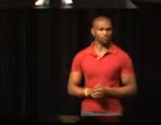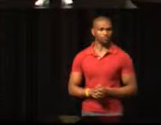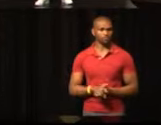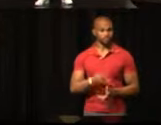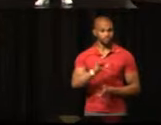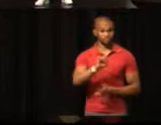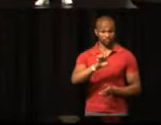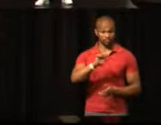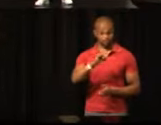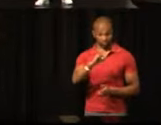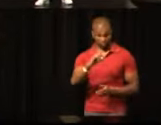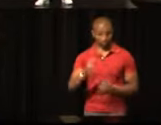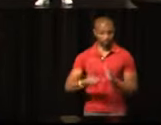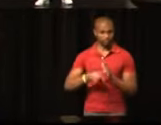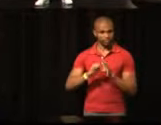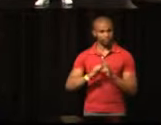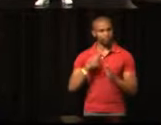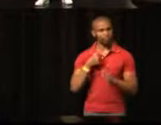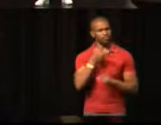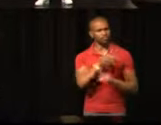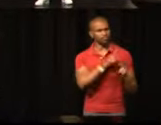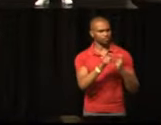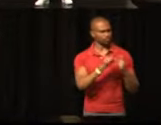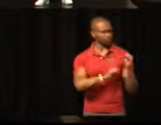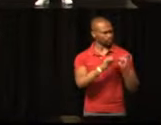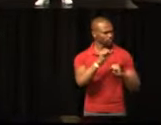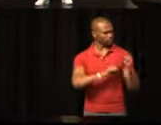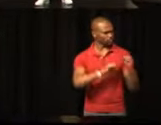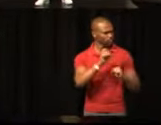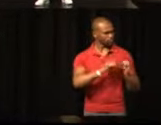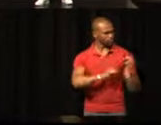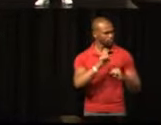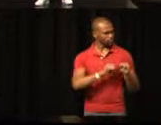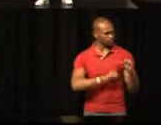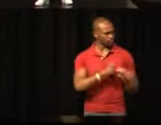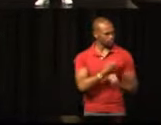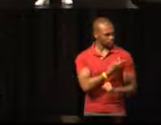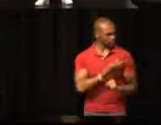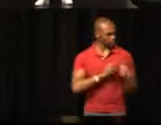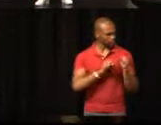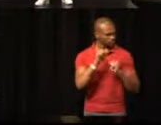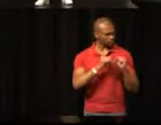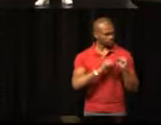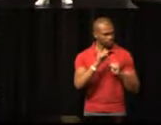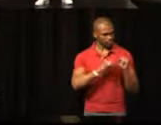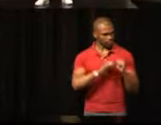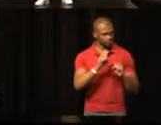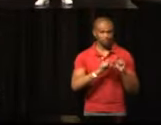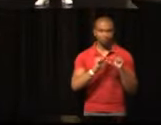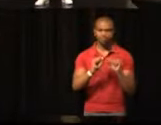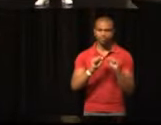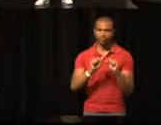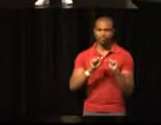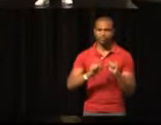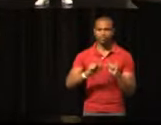Antes de venir aquí, sé que participé y conduje una reunión en mi empresa, en nuestra empresa,